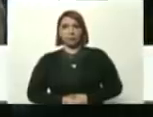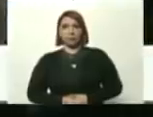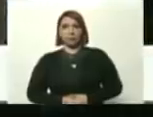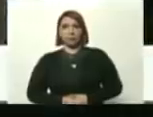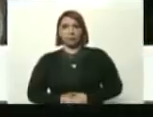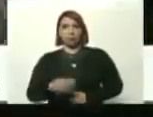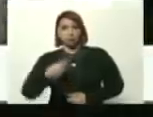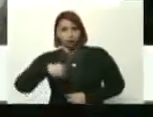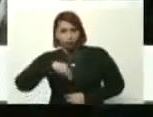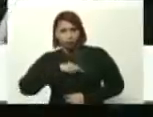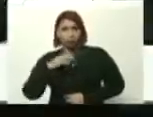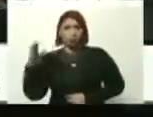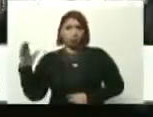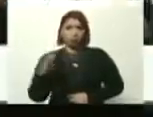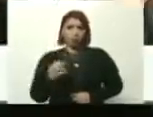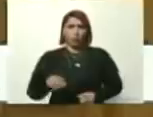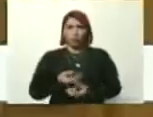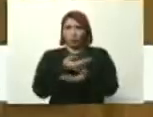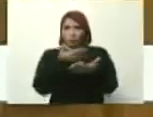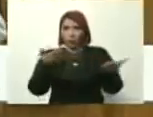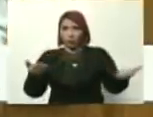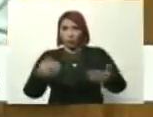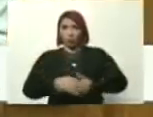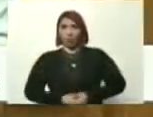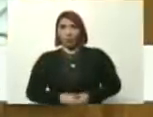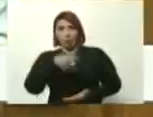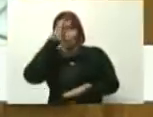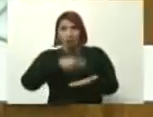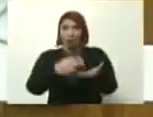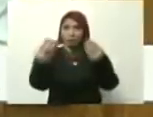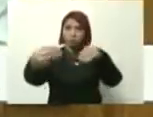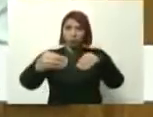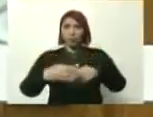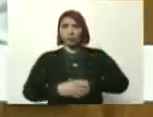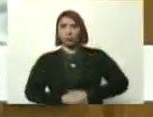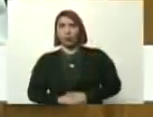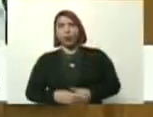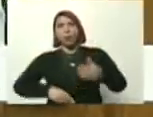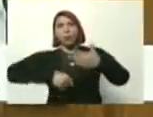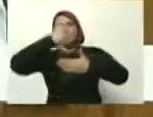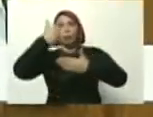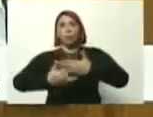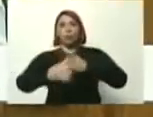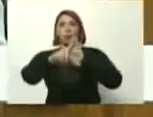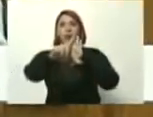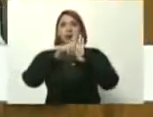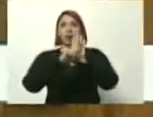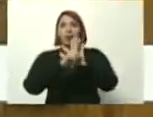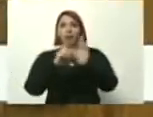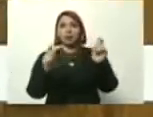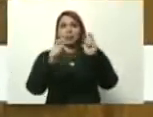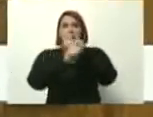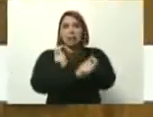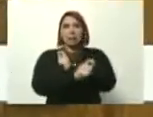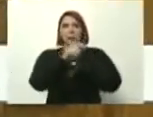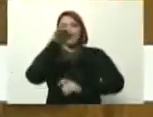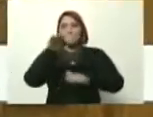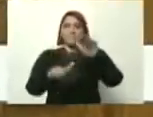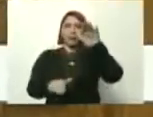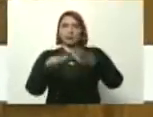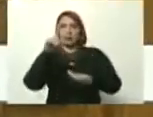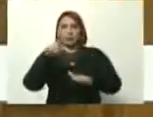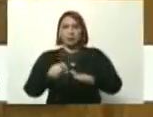traído para su consideración y aprobación el proyecto de ley de reforma parcial